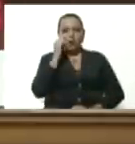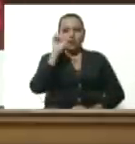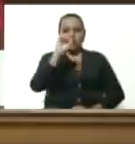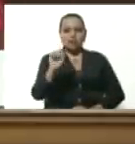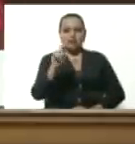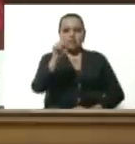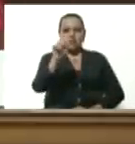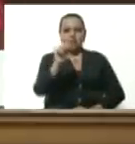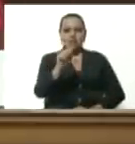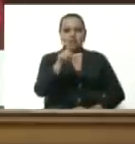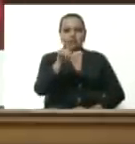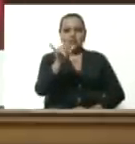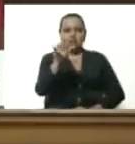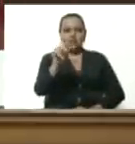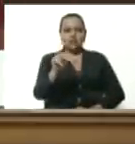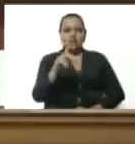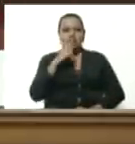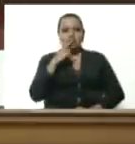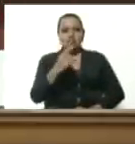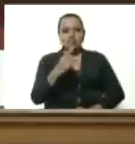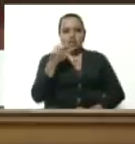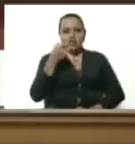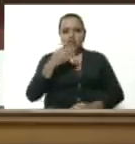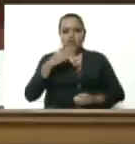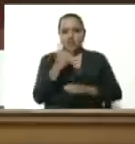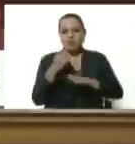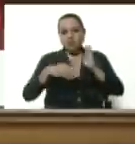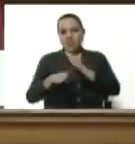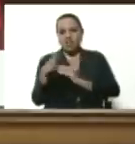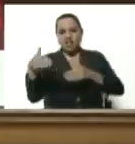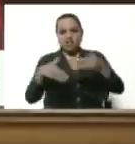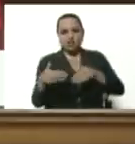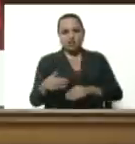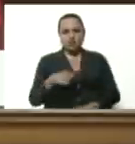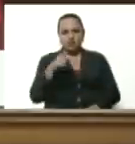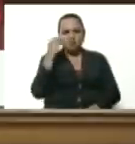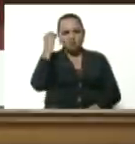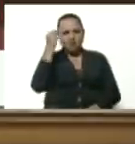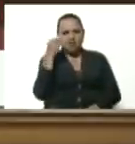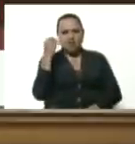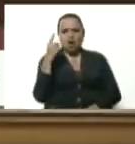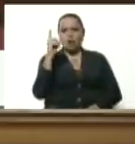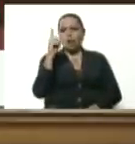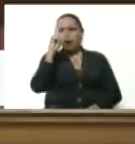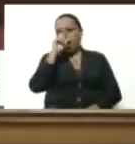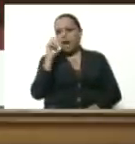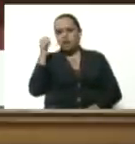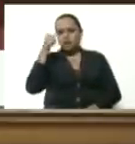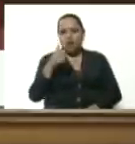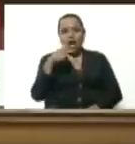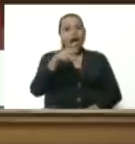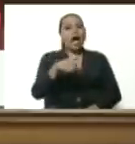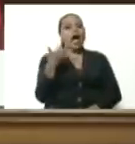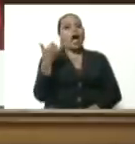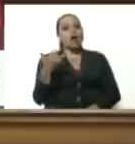que ir a elecciones. ¿Por qué no pensaste eso con todo el daño que le has hecho durante un año? ¿Estás madurando?